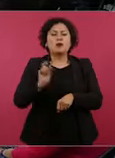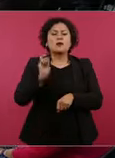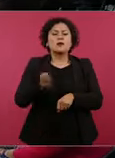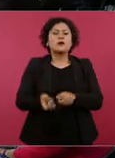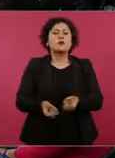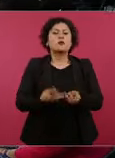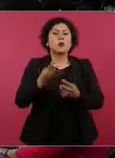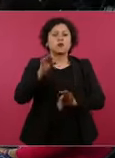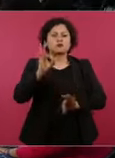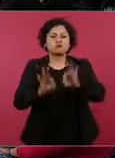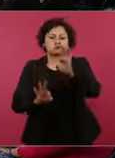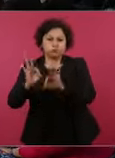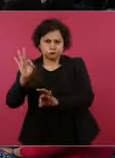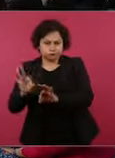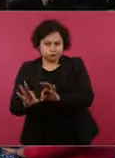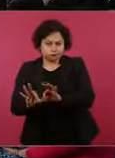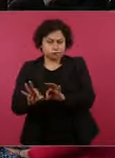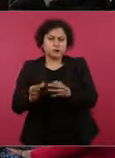en